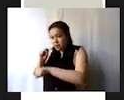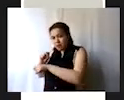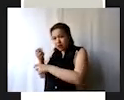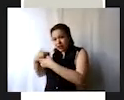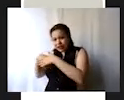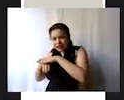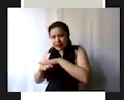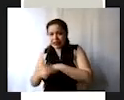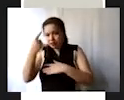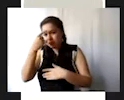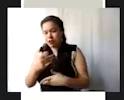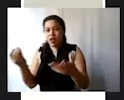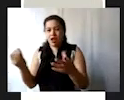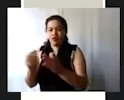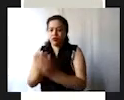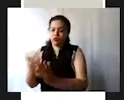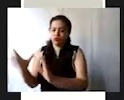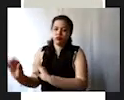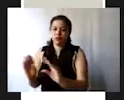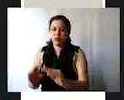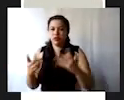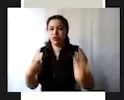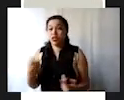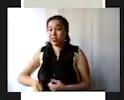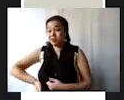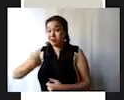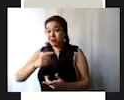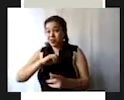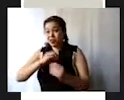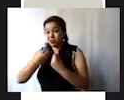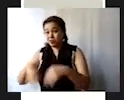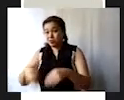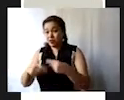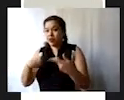fue la capacitación. Me perdí las primeras y es como le estoy